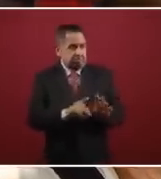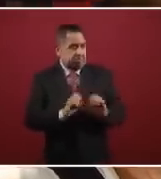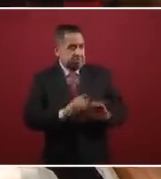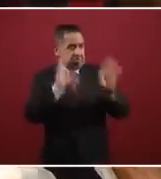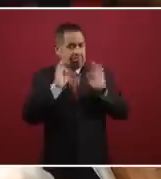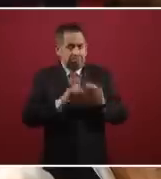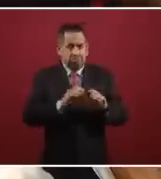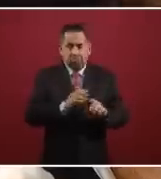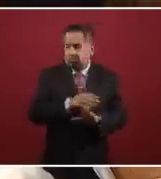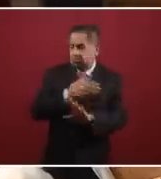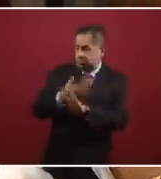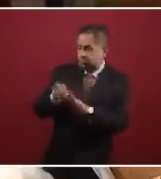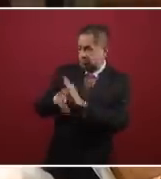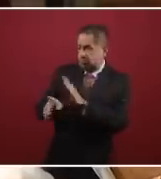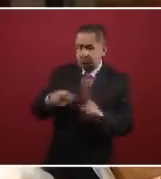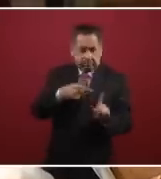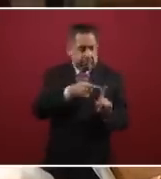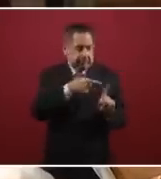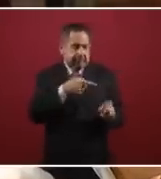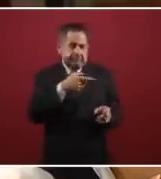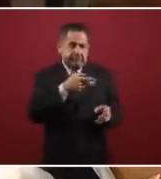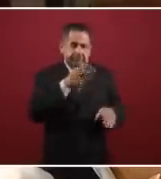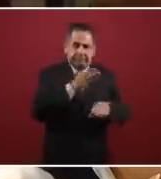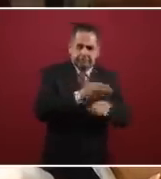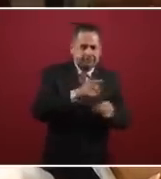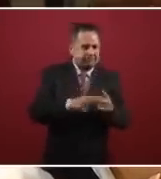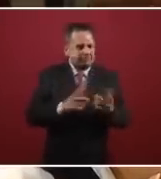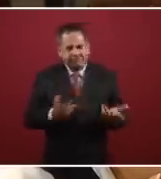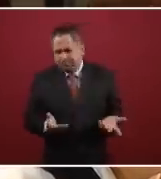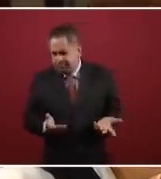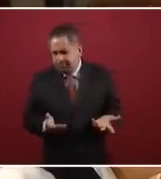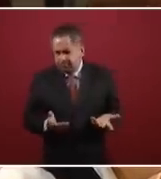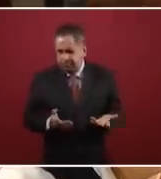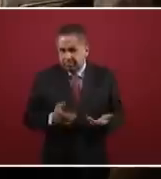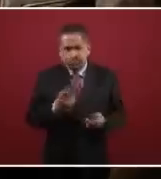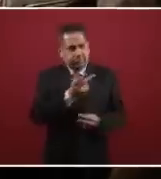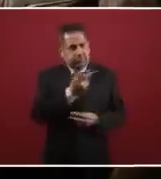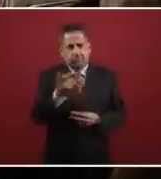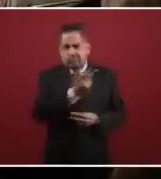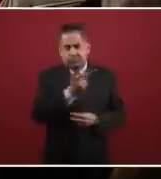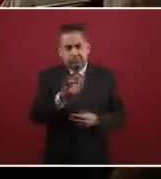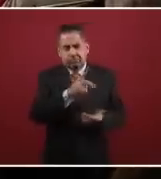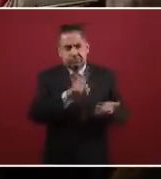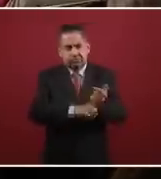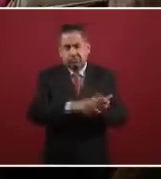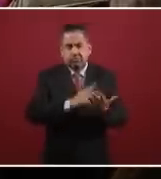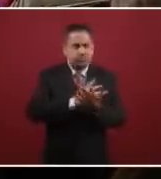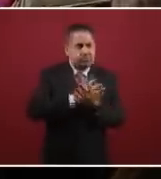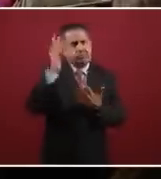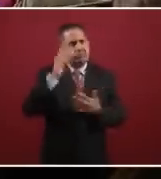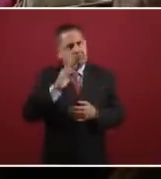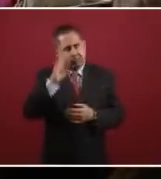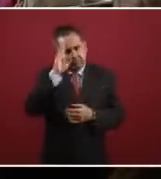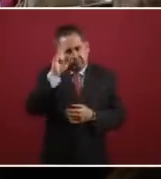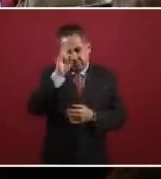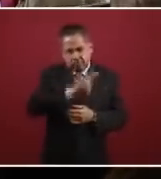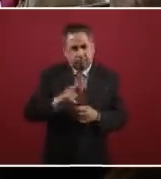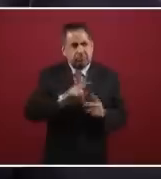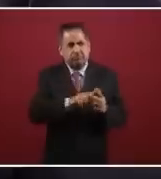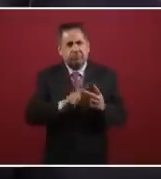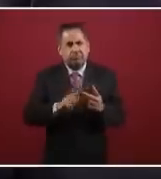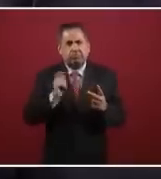las agresiones a los compañeros, porque en su justa dimensión las dos partes son muy delicadas? Y por otra